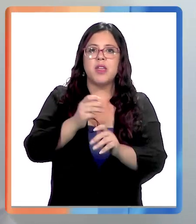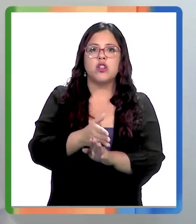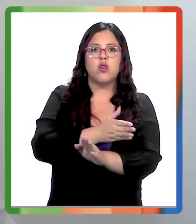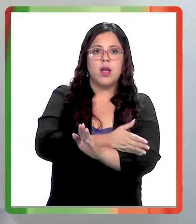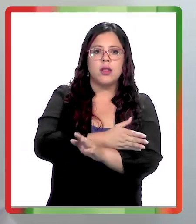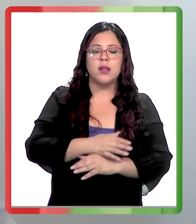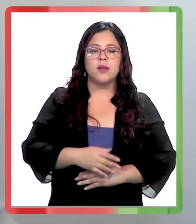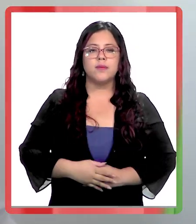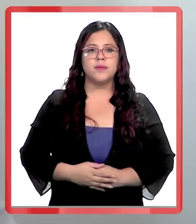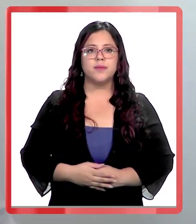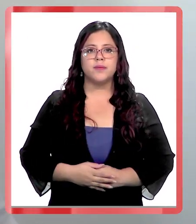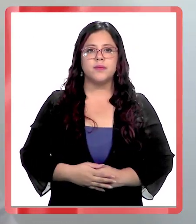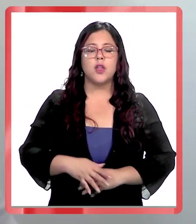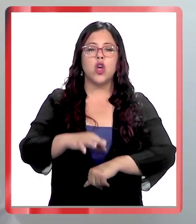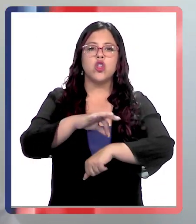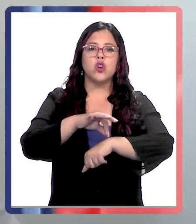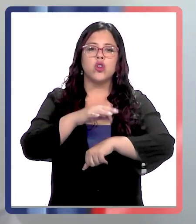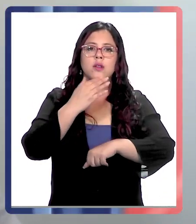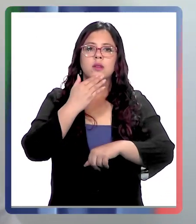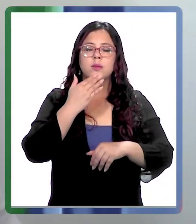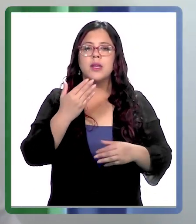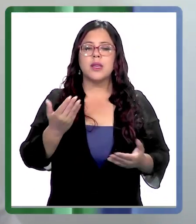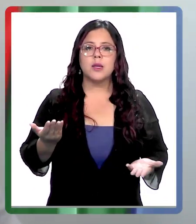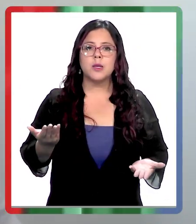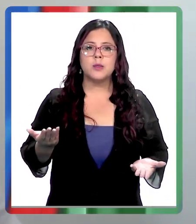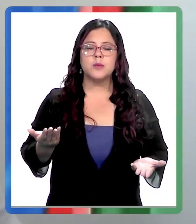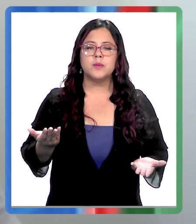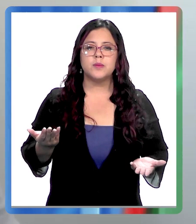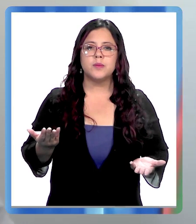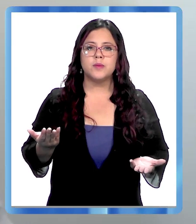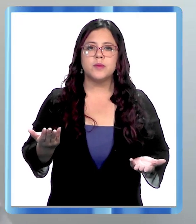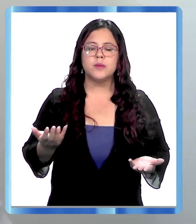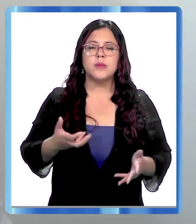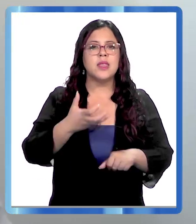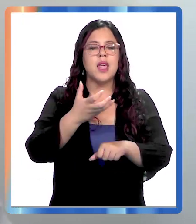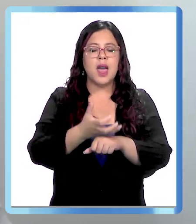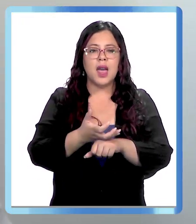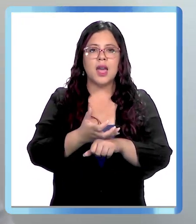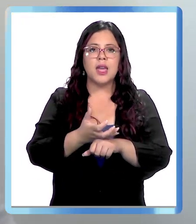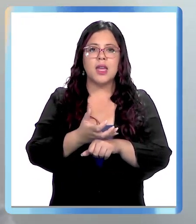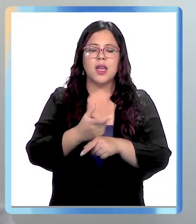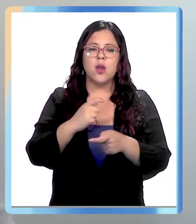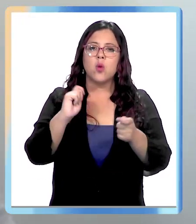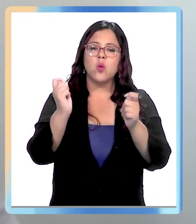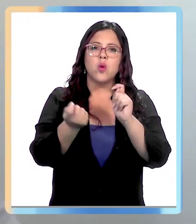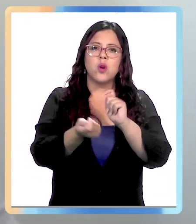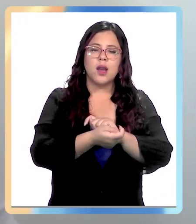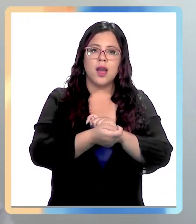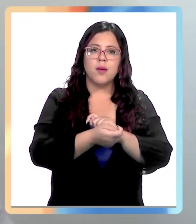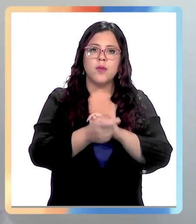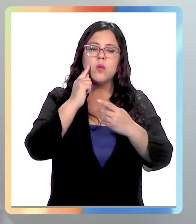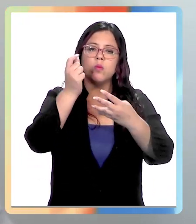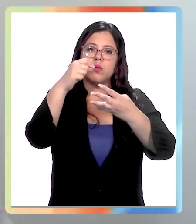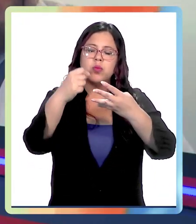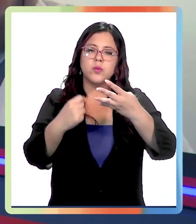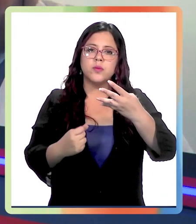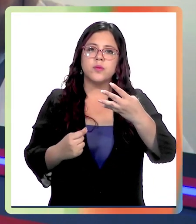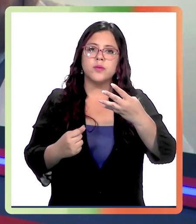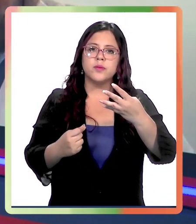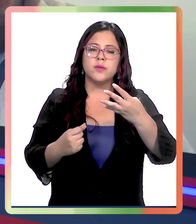pacientes que tienen la enfermedad van a desarrollar un cáncer colorectal, estamos pesquisando más familias y lo estamos tratando en forma